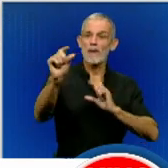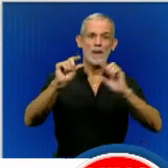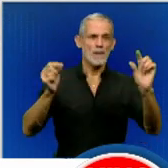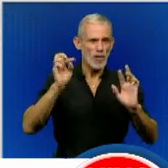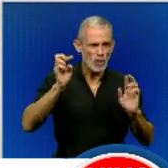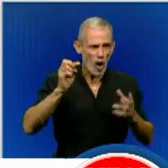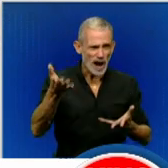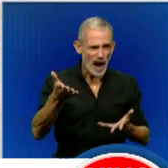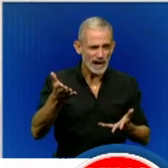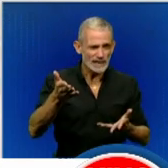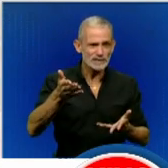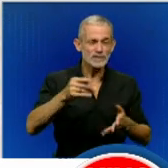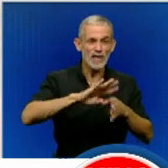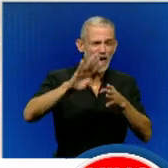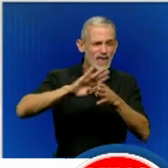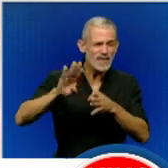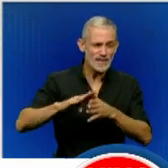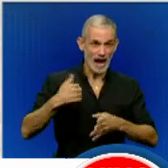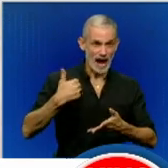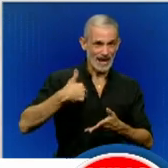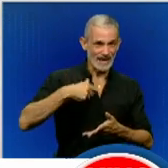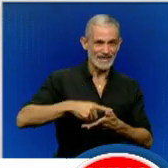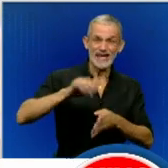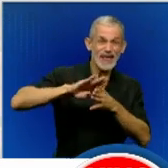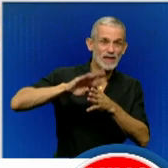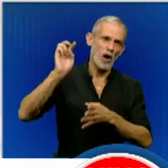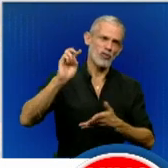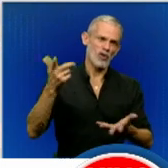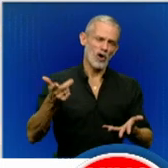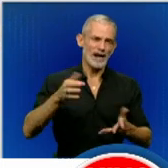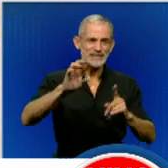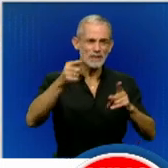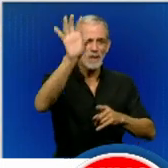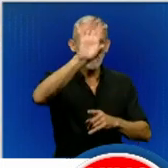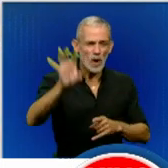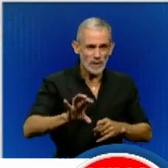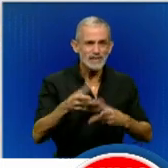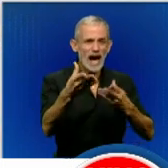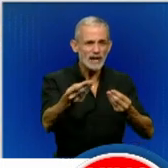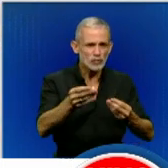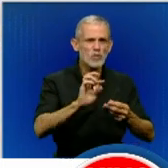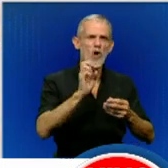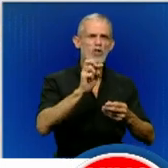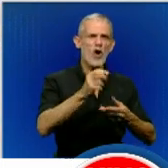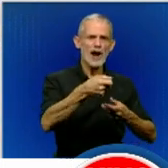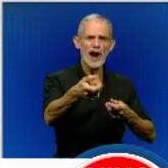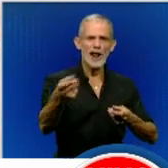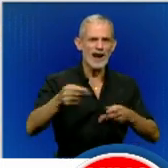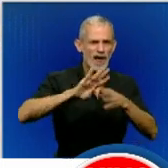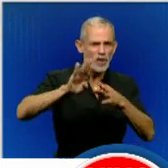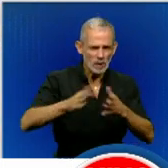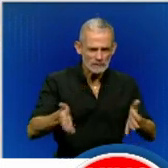extranjera endeudaron el país en moneda extranjera endeudaron a las provincias y las ayudaron y las incentivarán a endeudarse